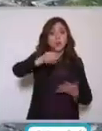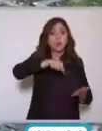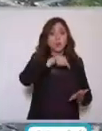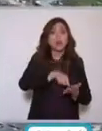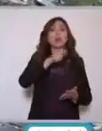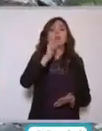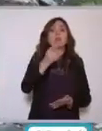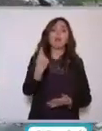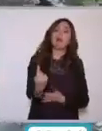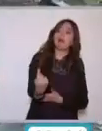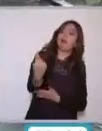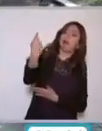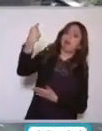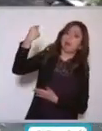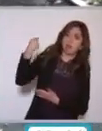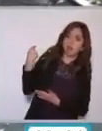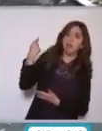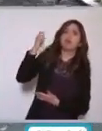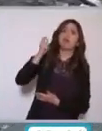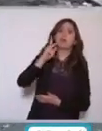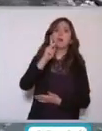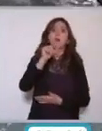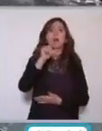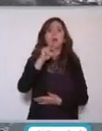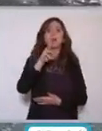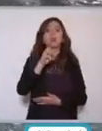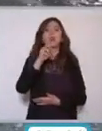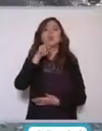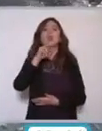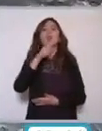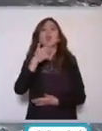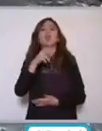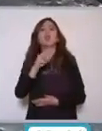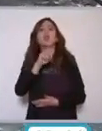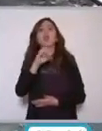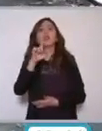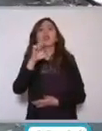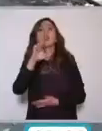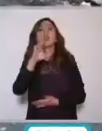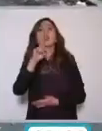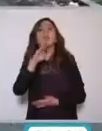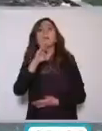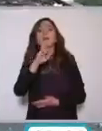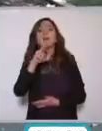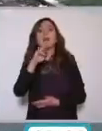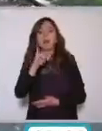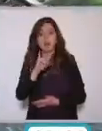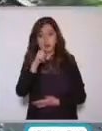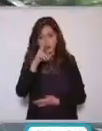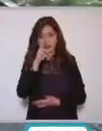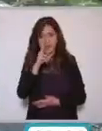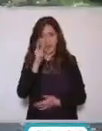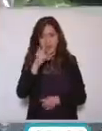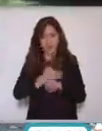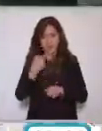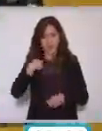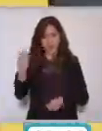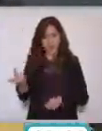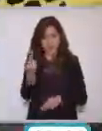a espaldas de lo que es el Palacio Negro de Lecumberri. Y si no, mire, vamos a preguntarle aquí a un